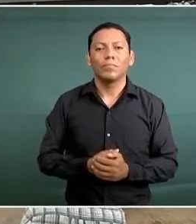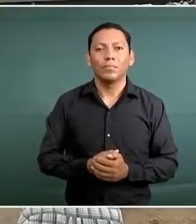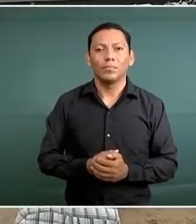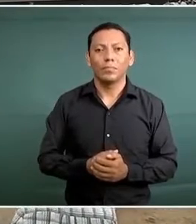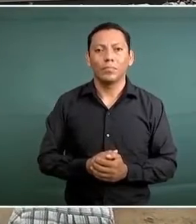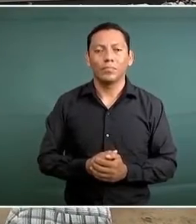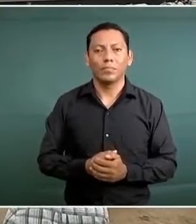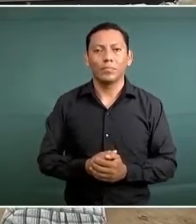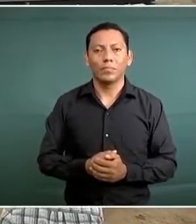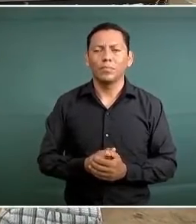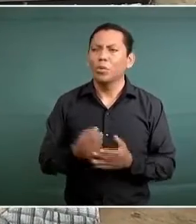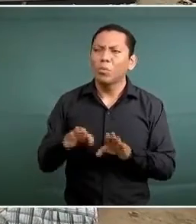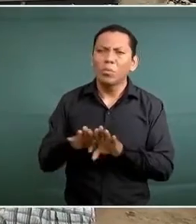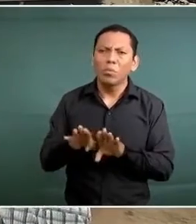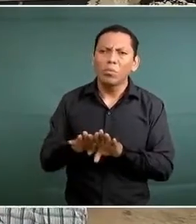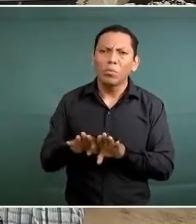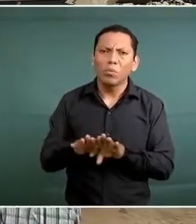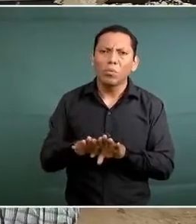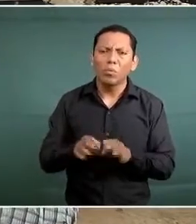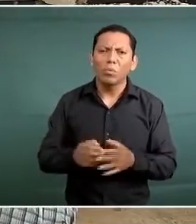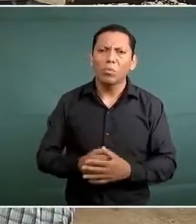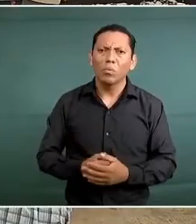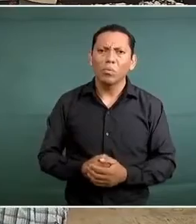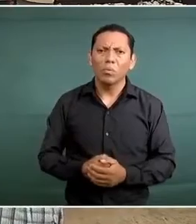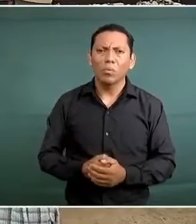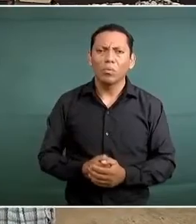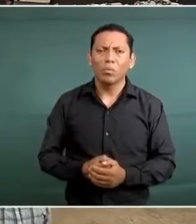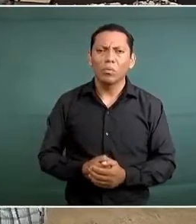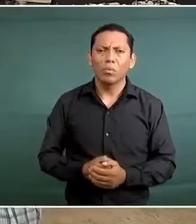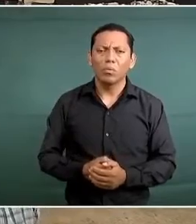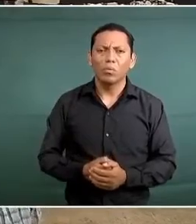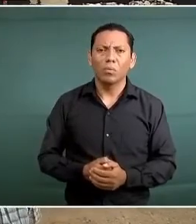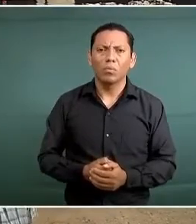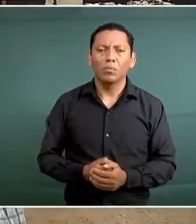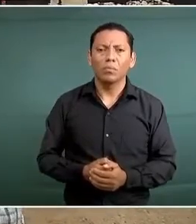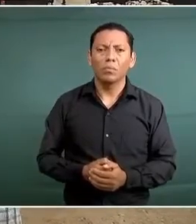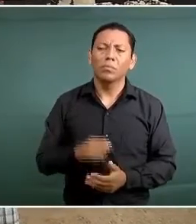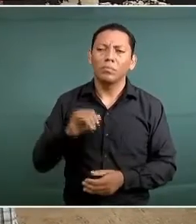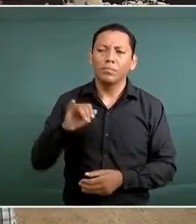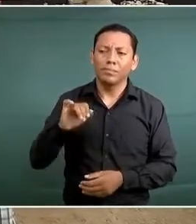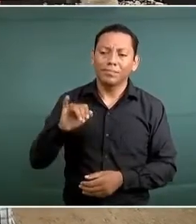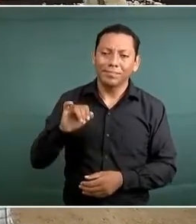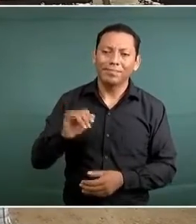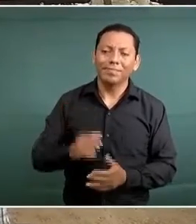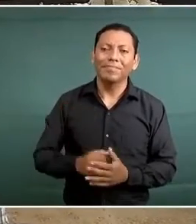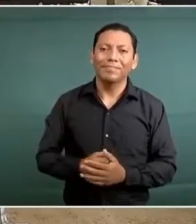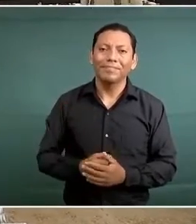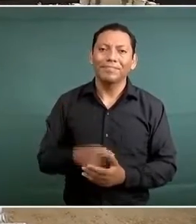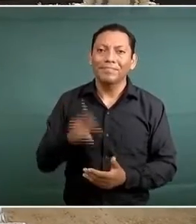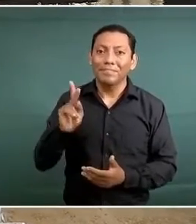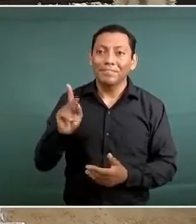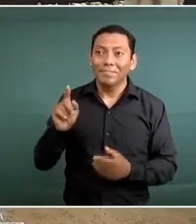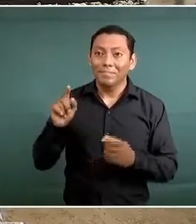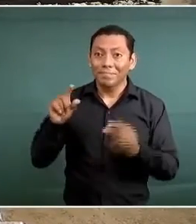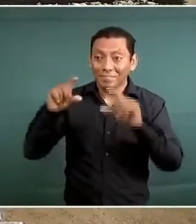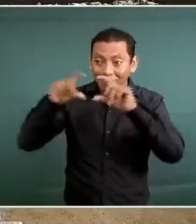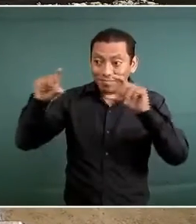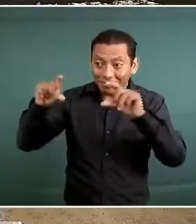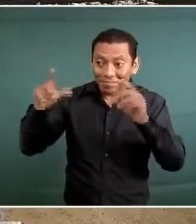¿cómo? hiciste la aclaración de López Caterra sí sí pero el cuadro ya